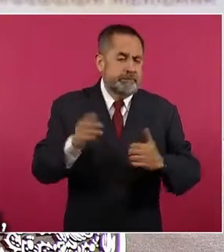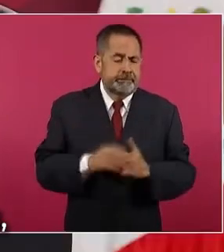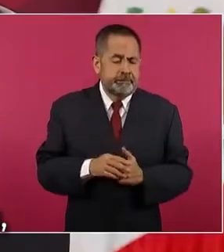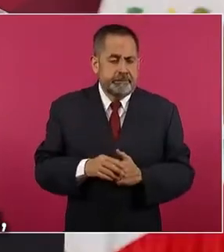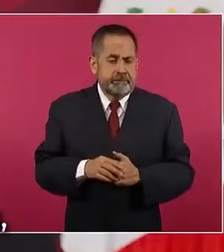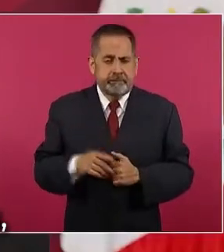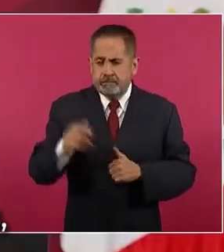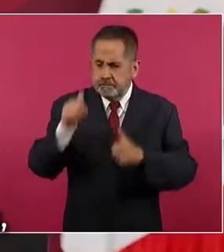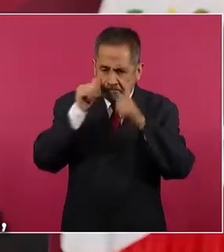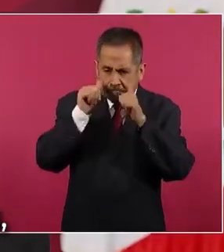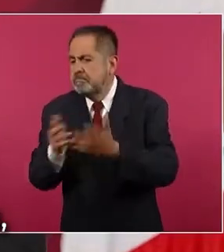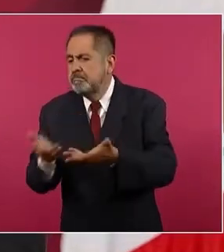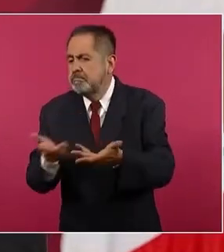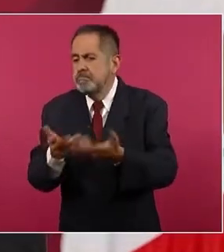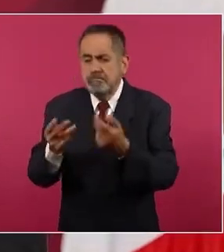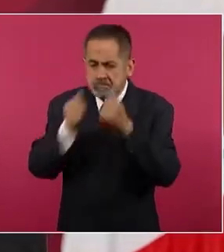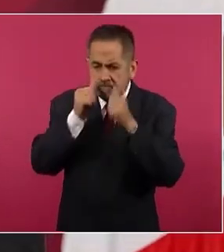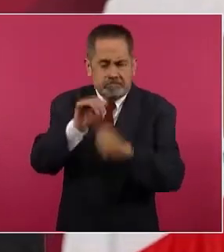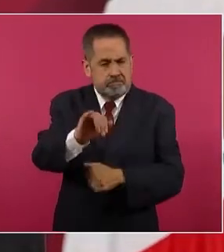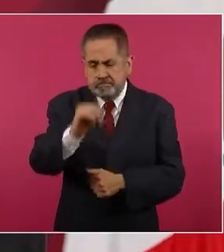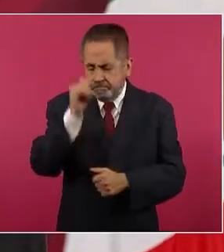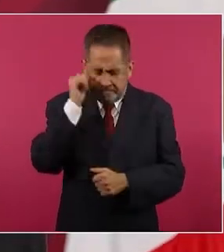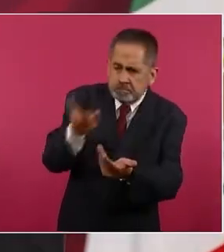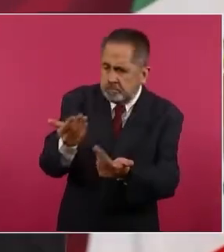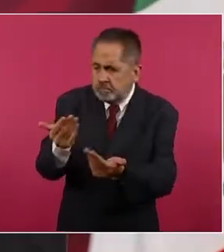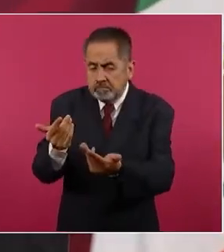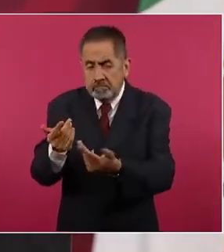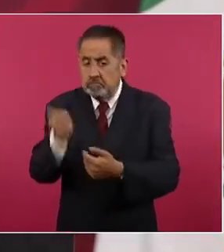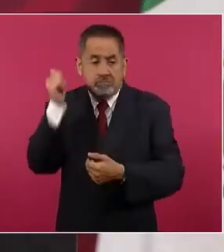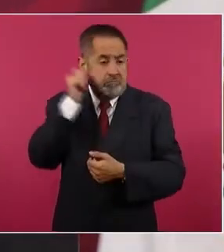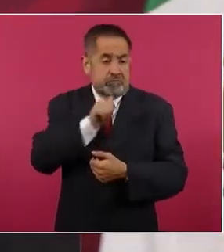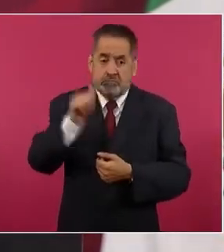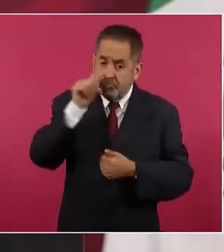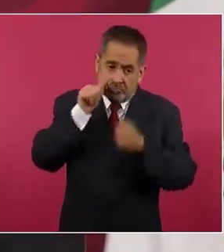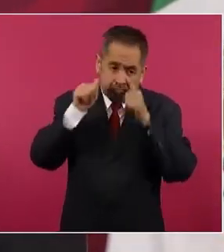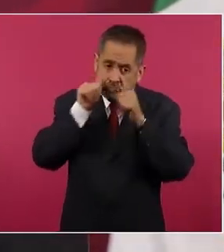siempre van a ser atendidos, escuchados y